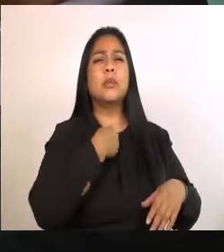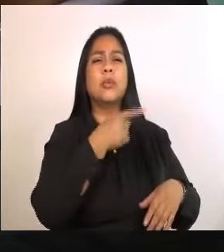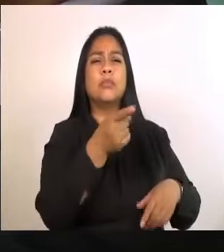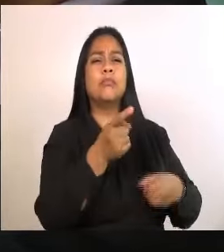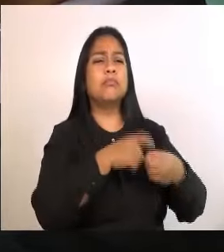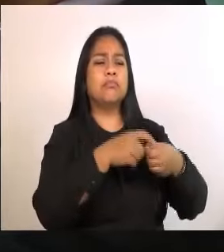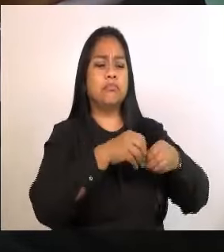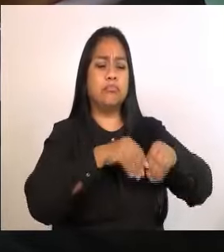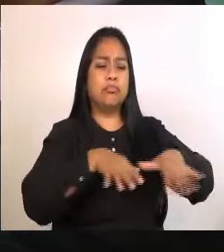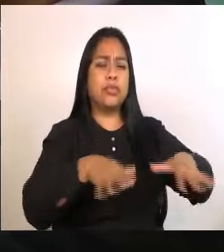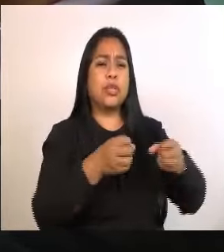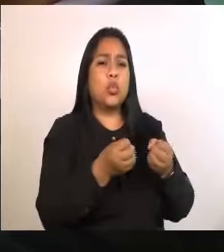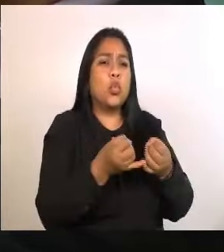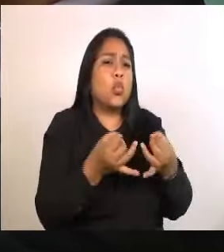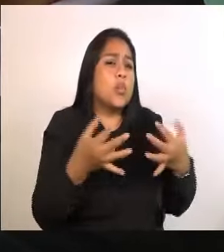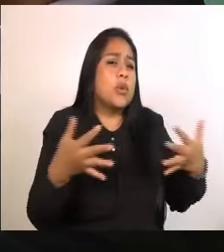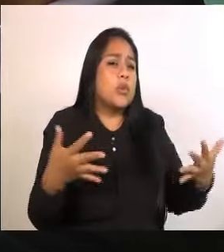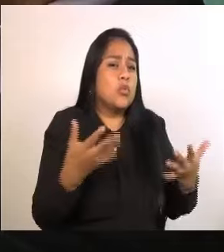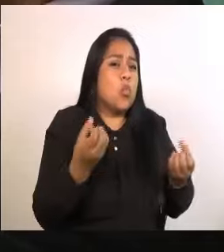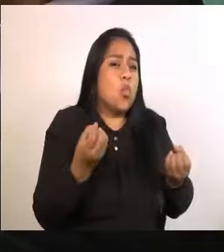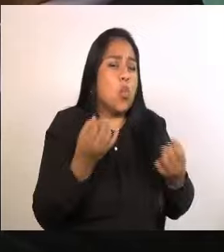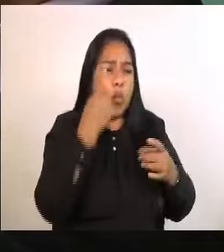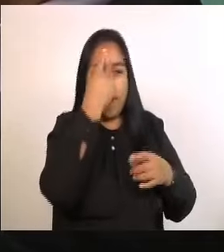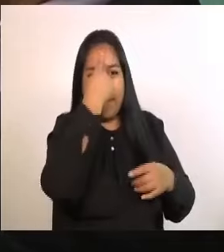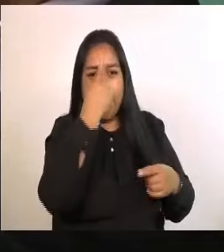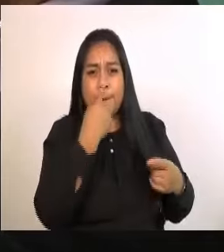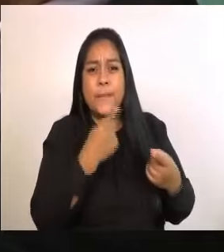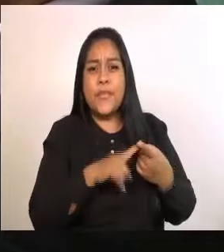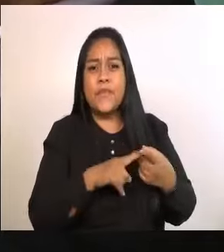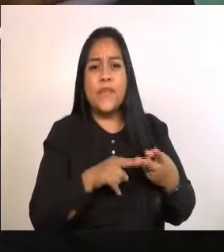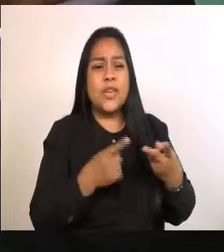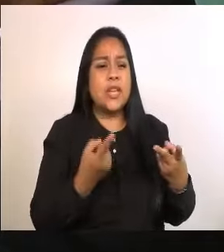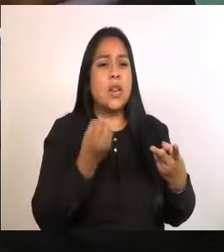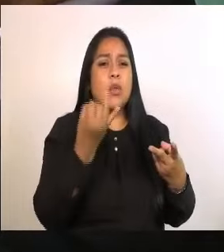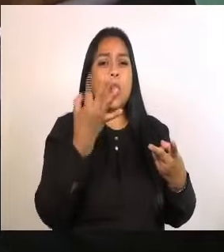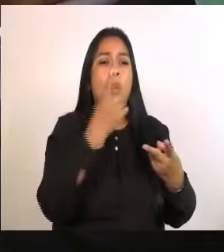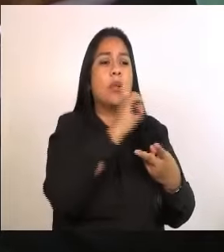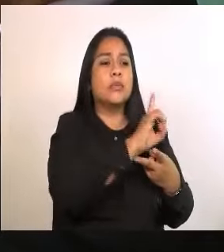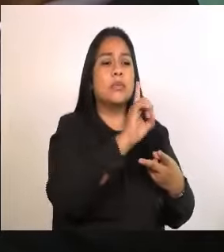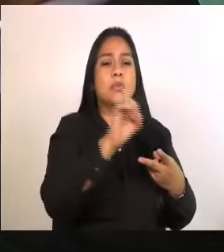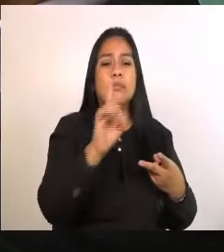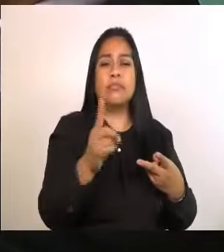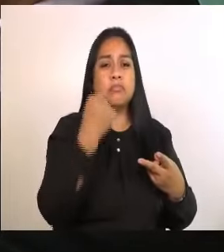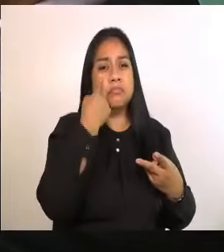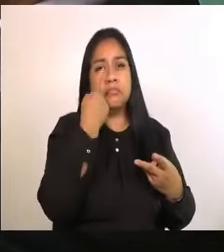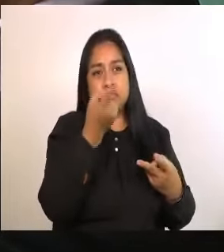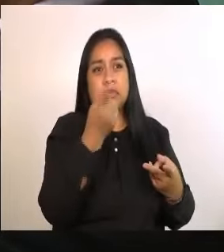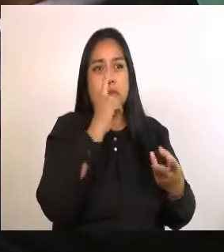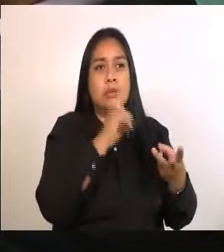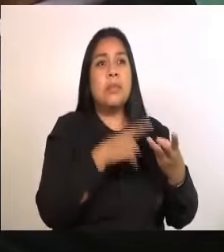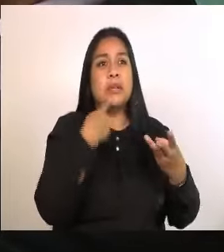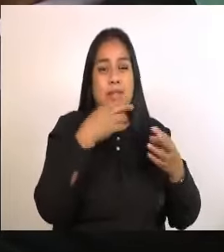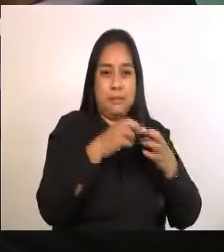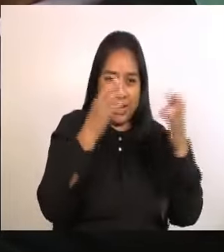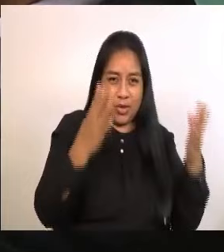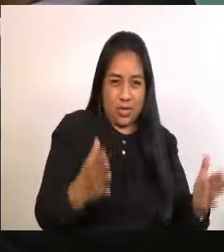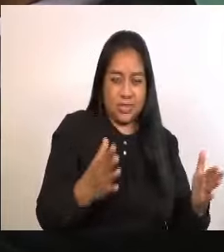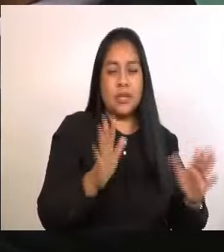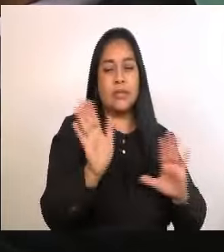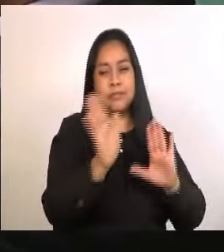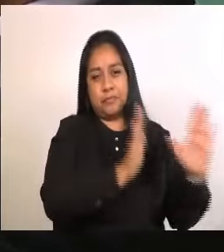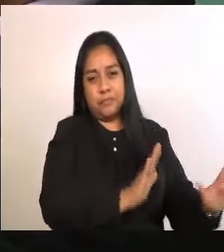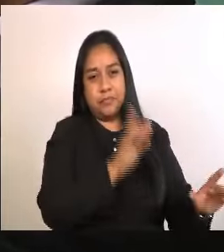desglosar más los números en términos de qué perfiles hay y cuántos en cada perfil, si se pudiera saber también si hay periodistas. Eso por un